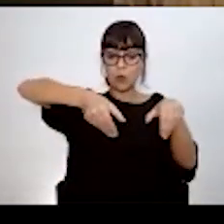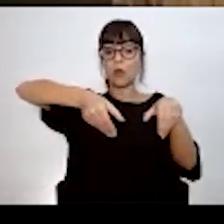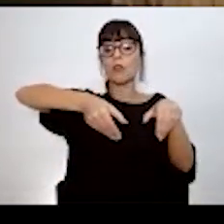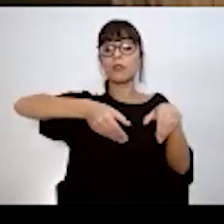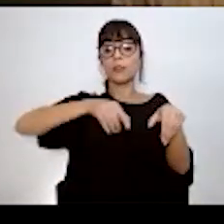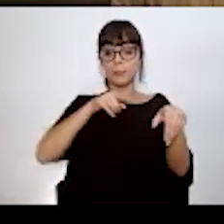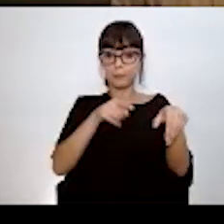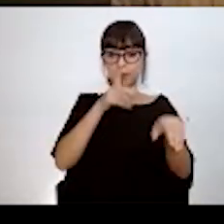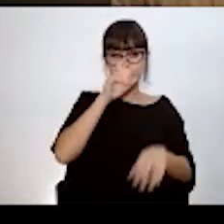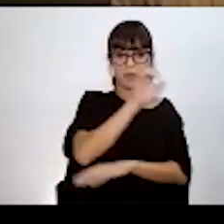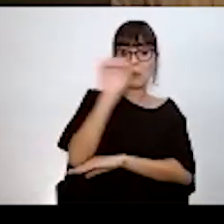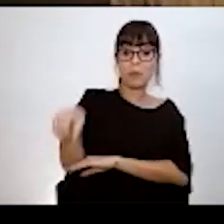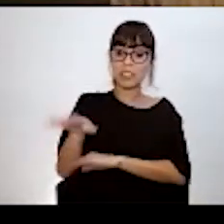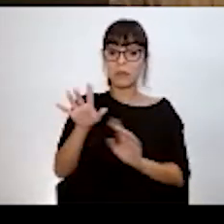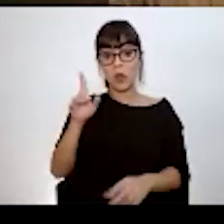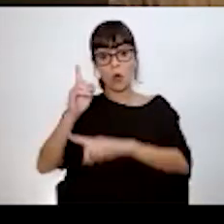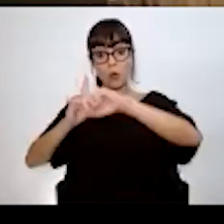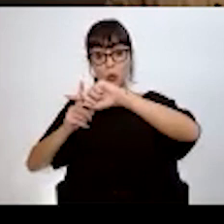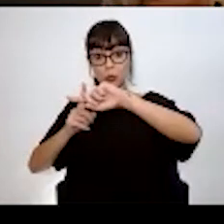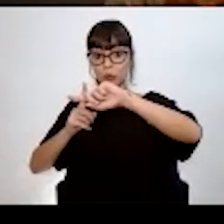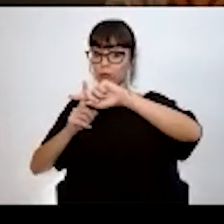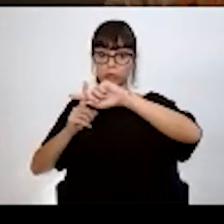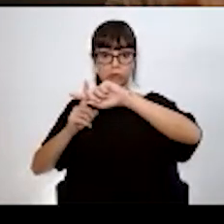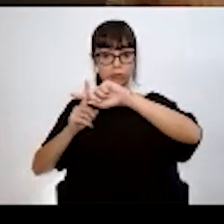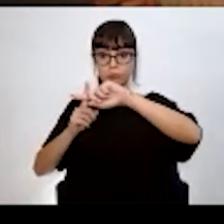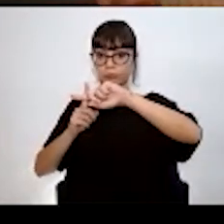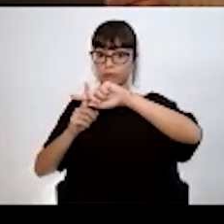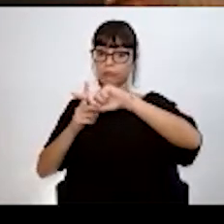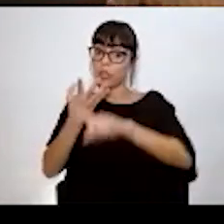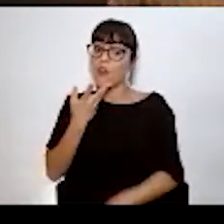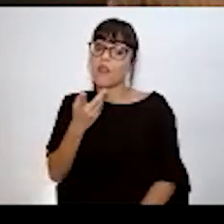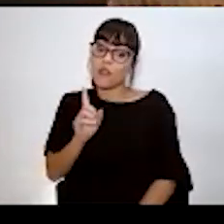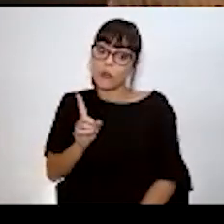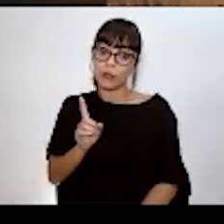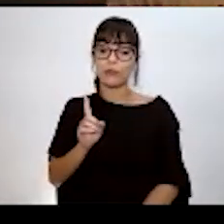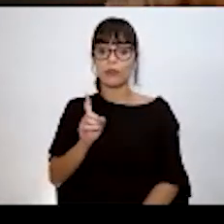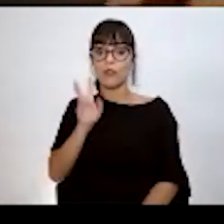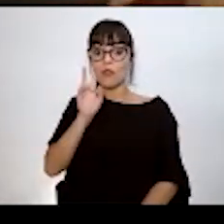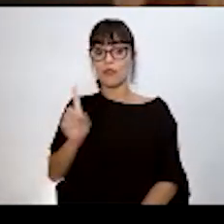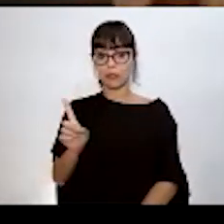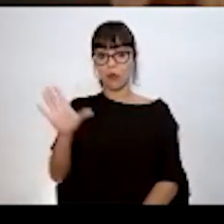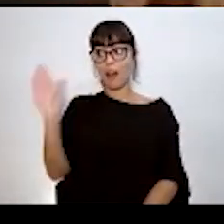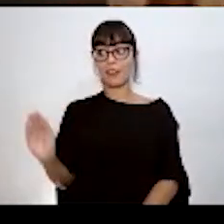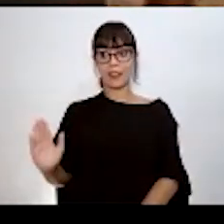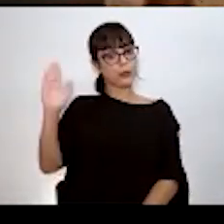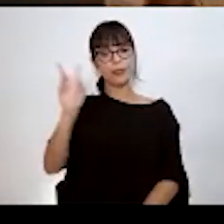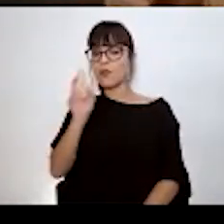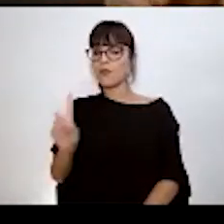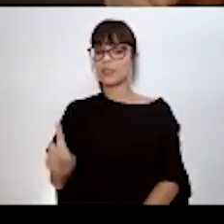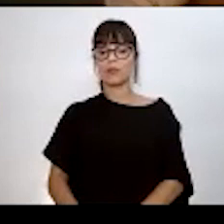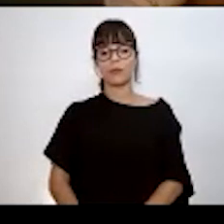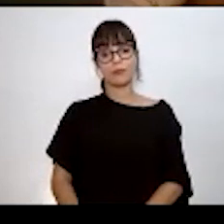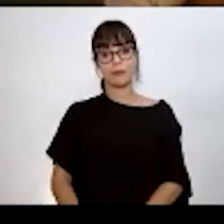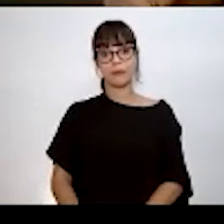cruciformes, pero cruciformes no aparecen, no las conozco yo en todo el norte de África. Es cierto que